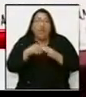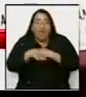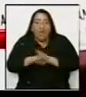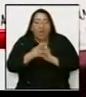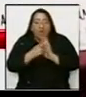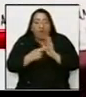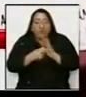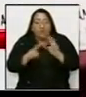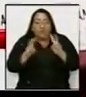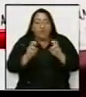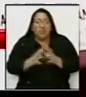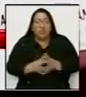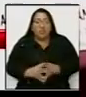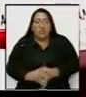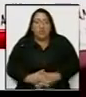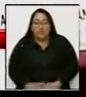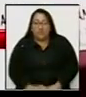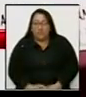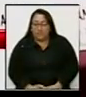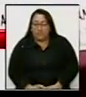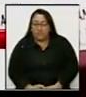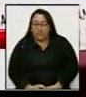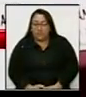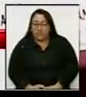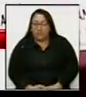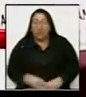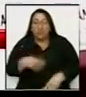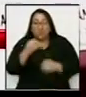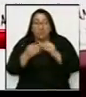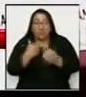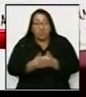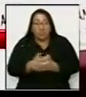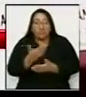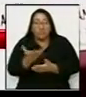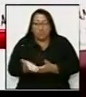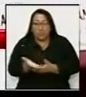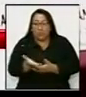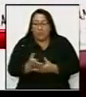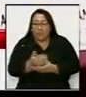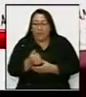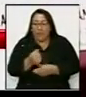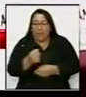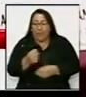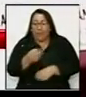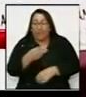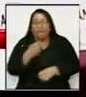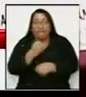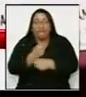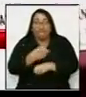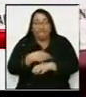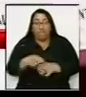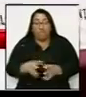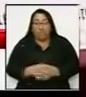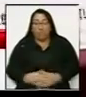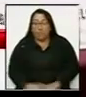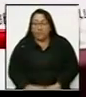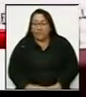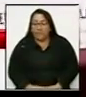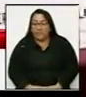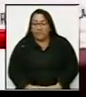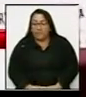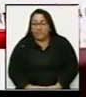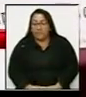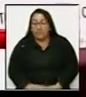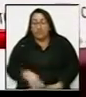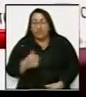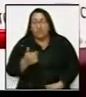resolución de casos. O sea, se aprende el caso y cómo lo resuelve y lo sustenta en ese desempeño profesional, porque eso es más solvente que lo